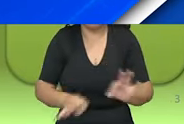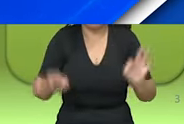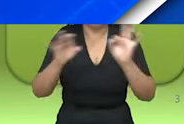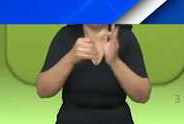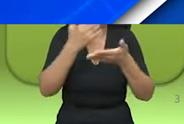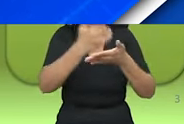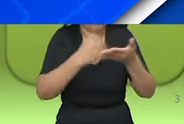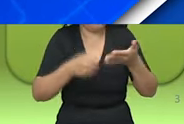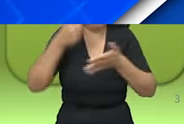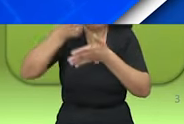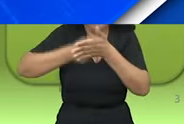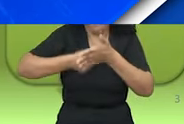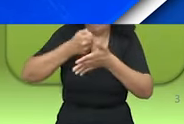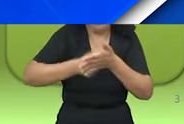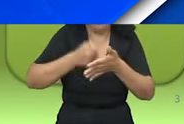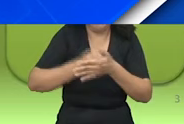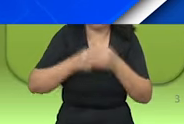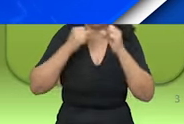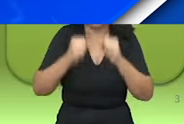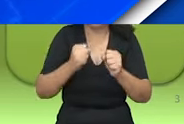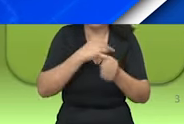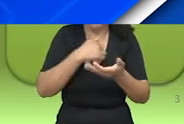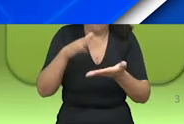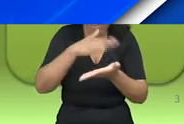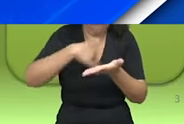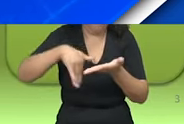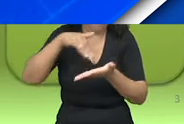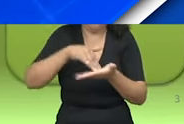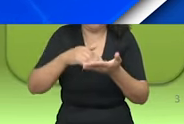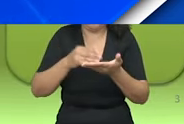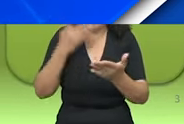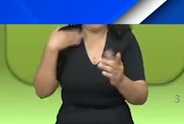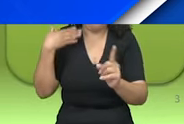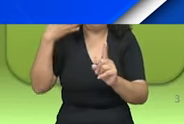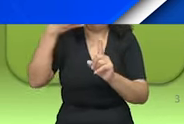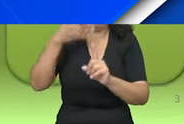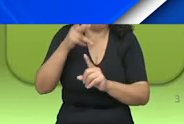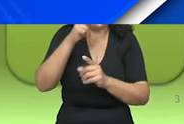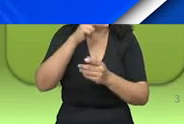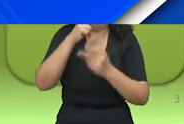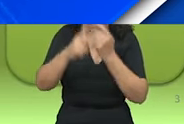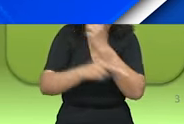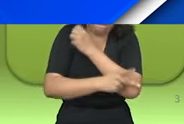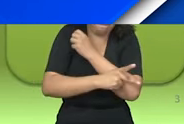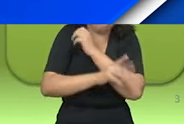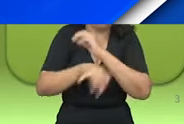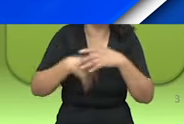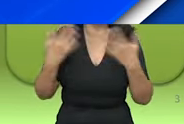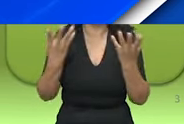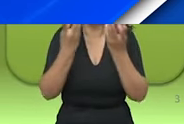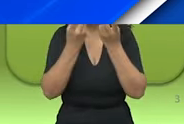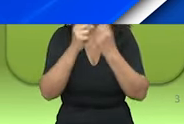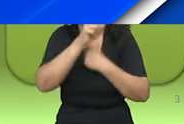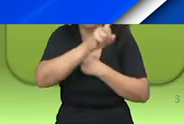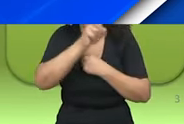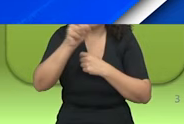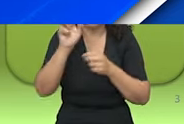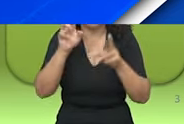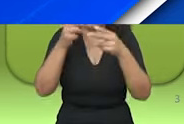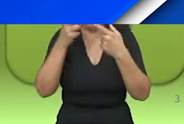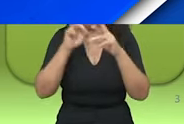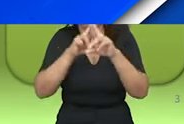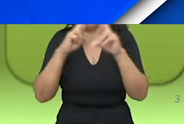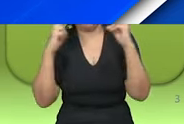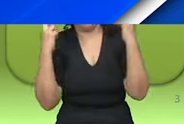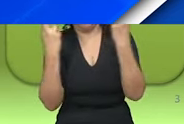realizó un esfuerzo importante centrado en la planificación realizando un total de once reuniones